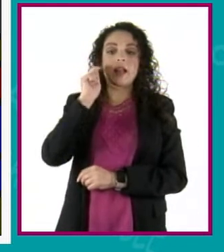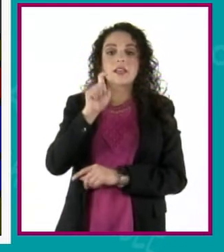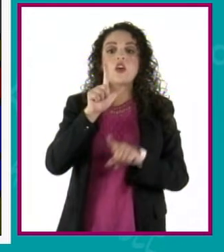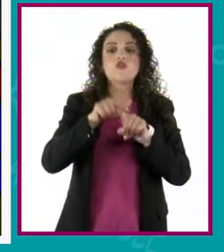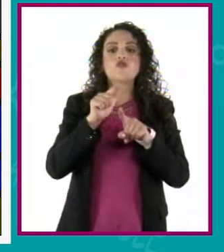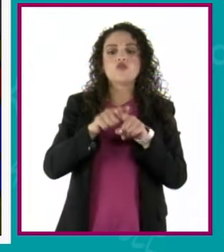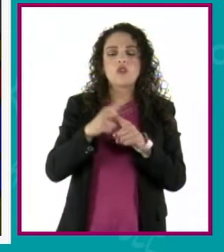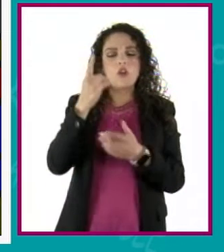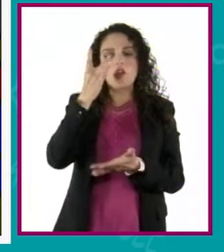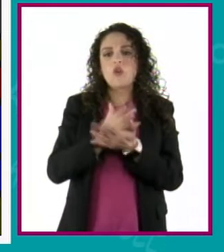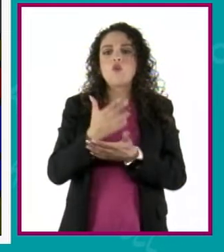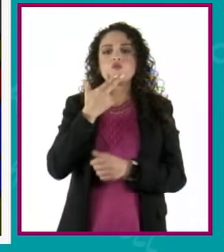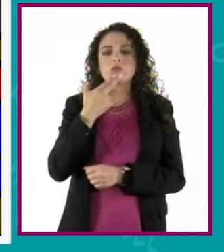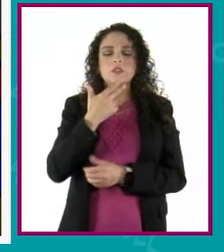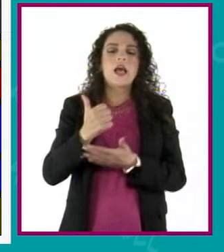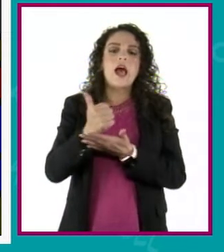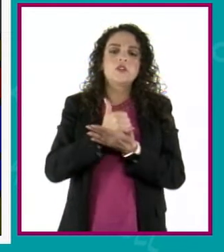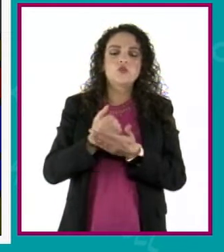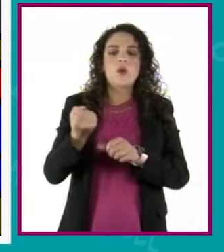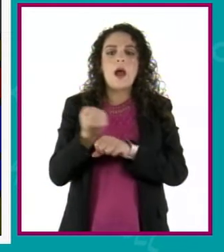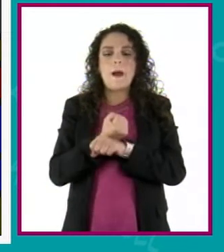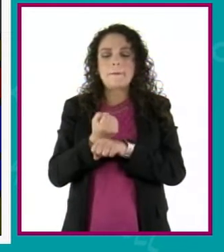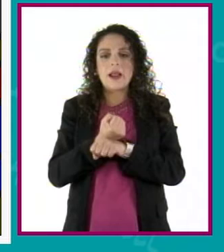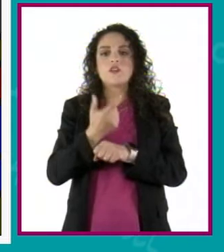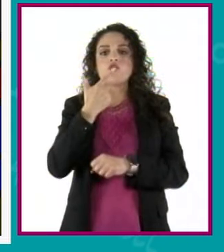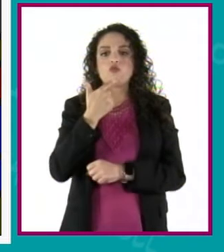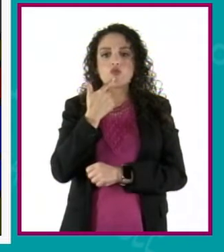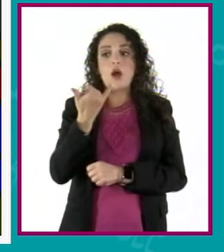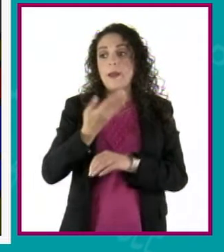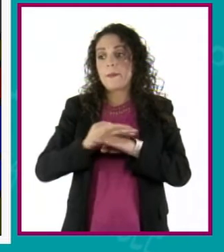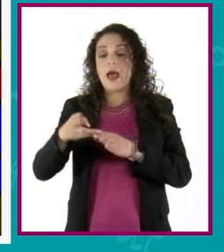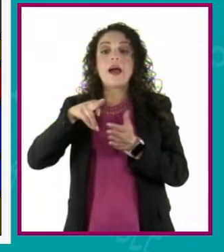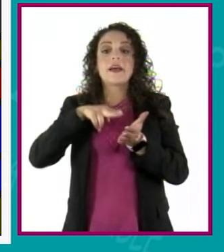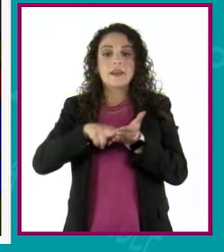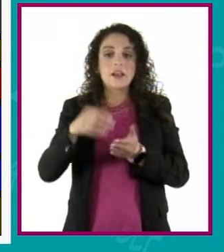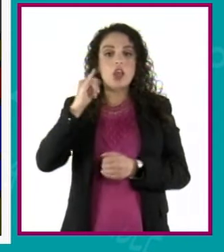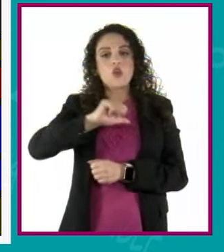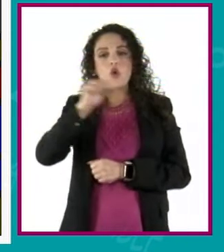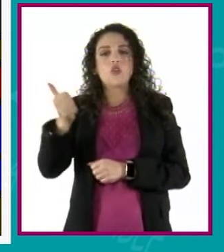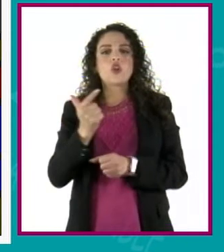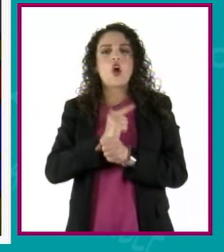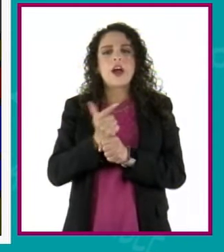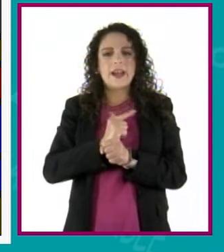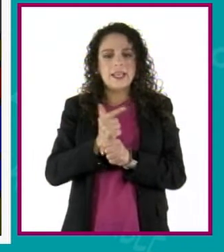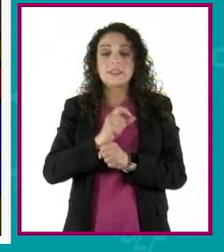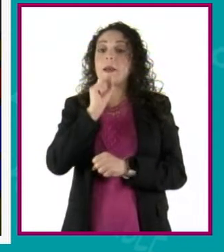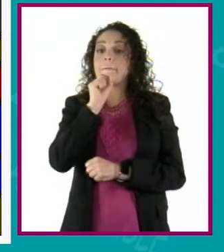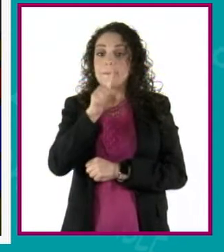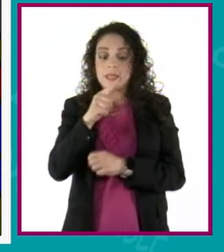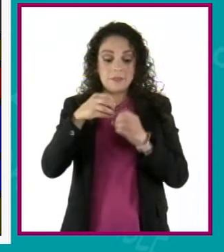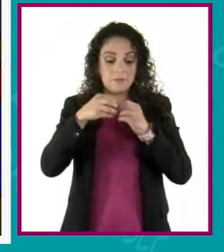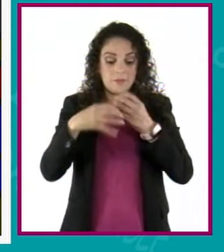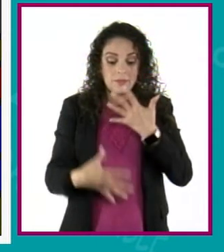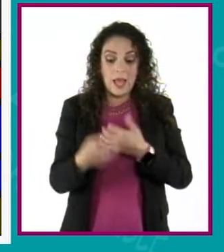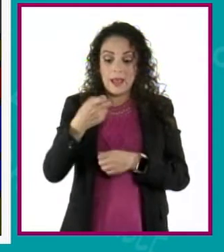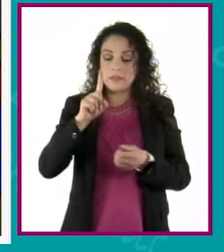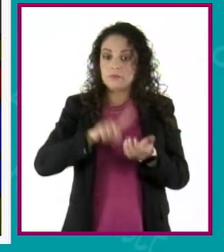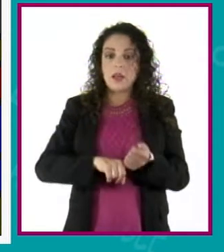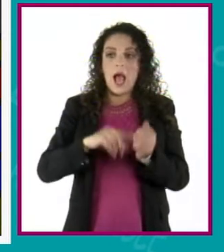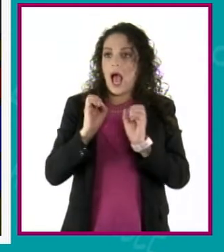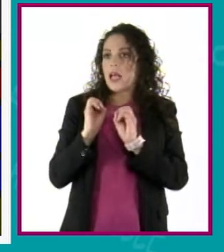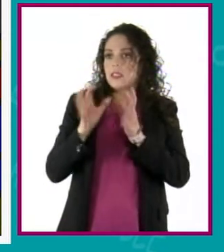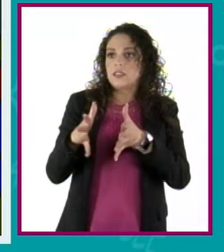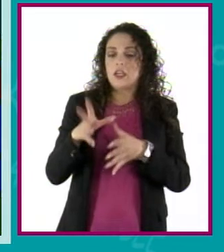amarillo, azul y rojo, junto con el blanco y negro y toda la gama de grises. Las composiciones debían ser estáticas, es decir,